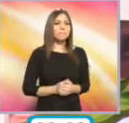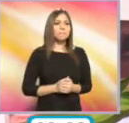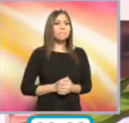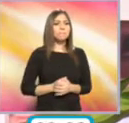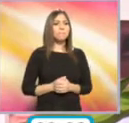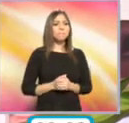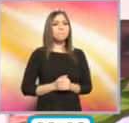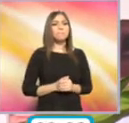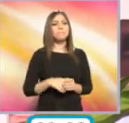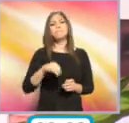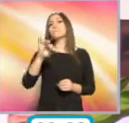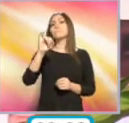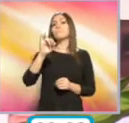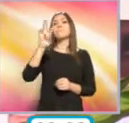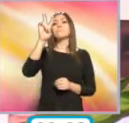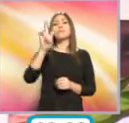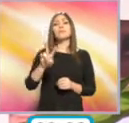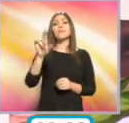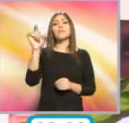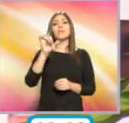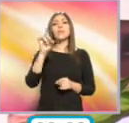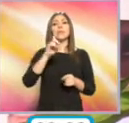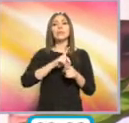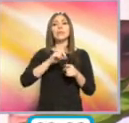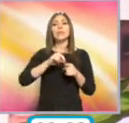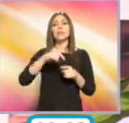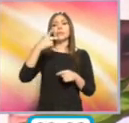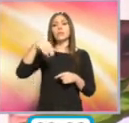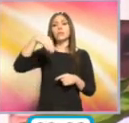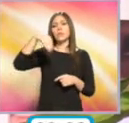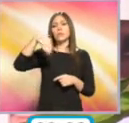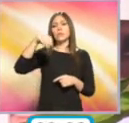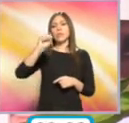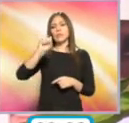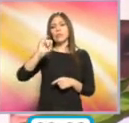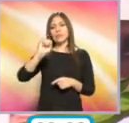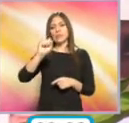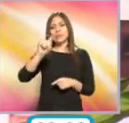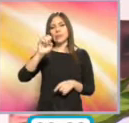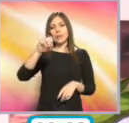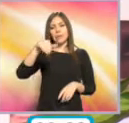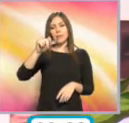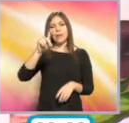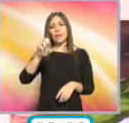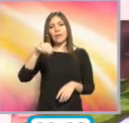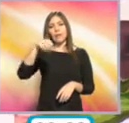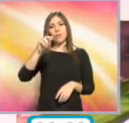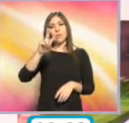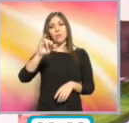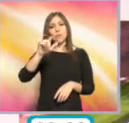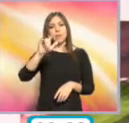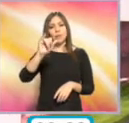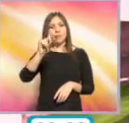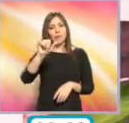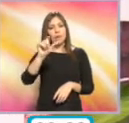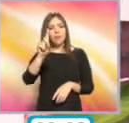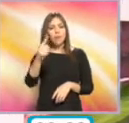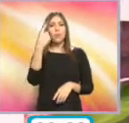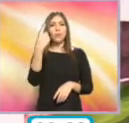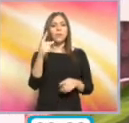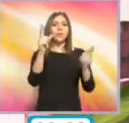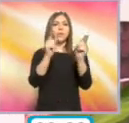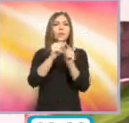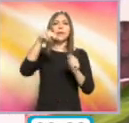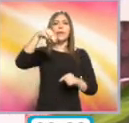efectivamente desde el Sistema de Movilidad 1 hemos hecho hincapié en la necesidad de contar con